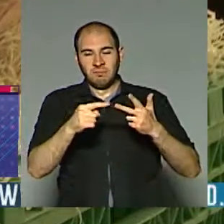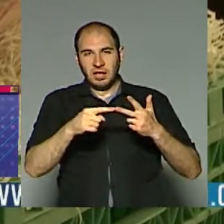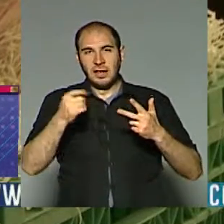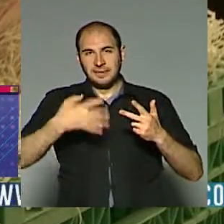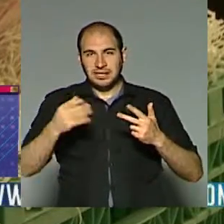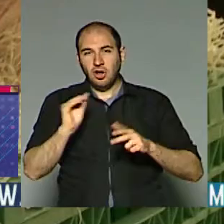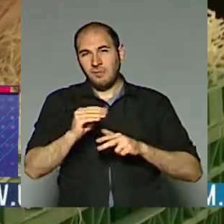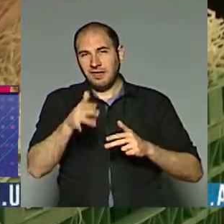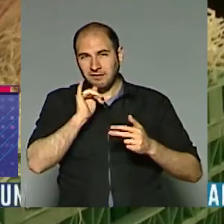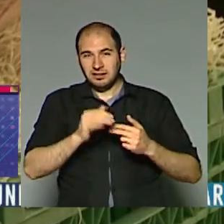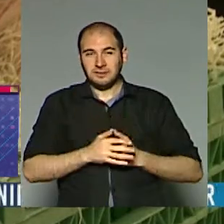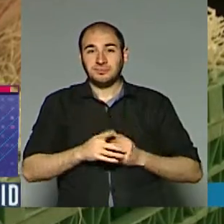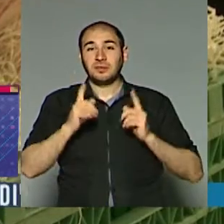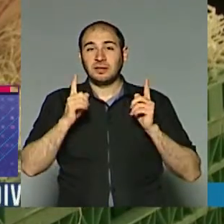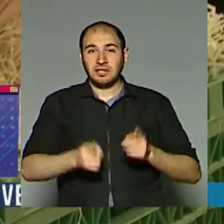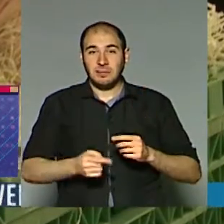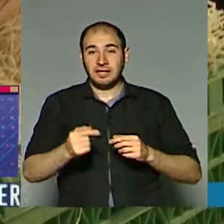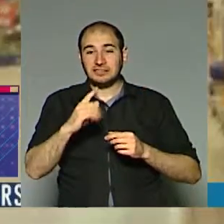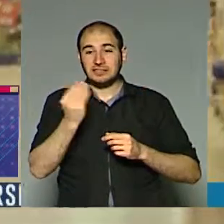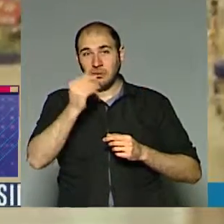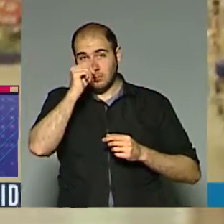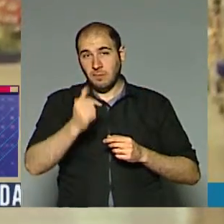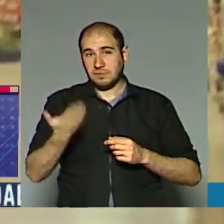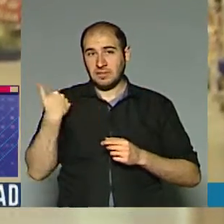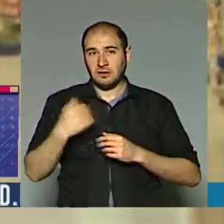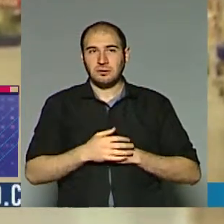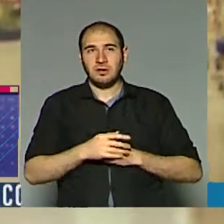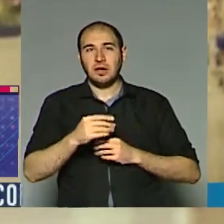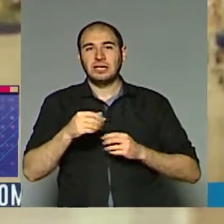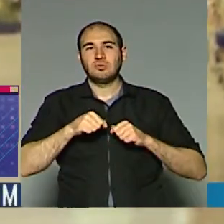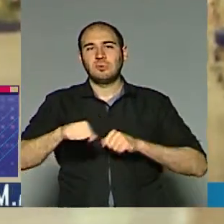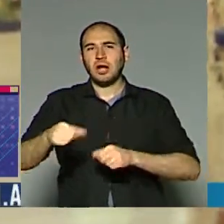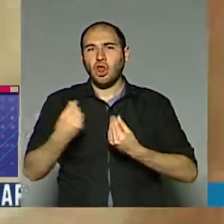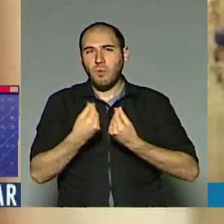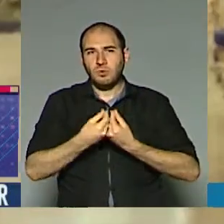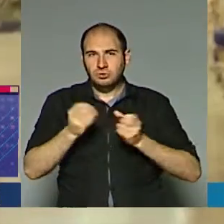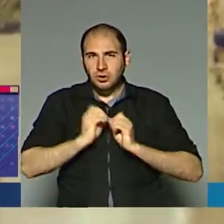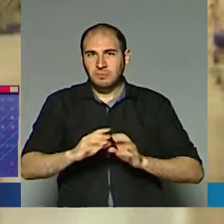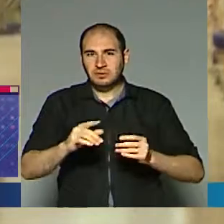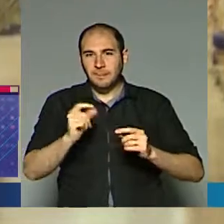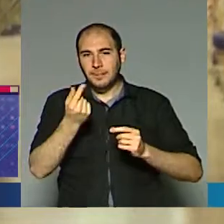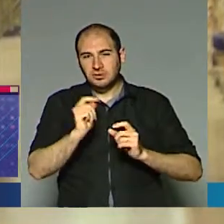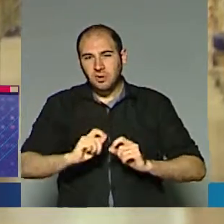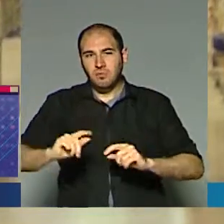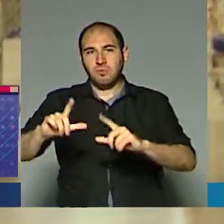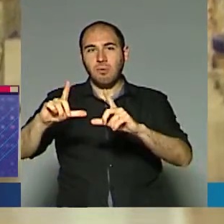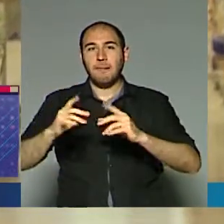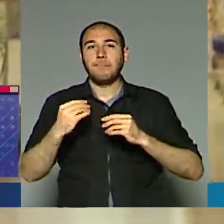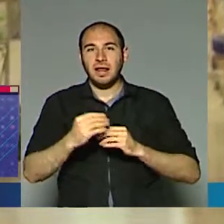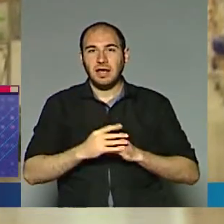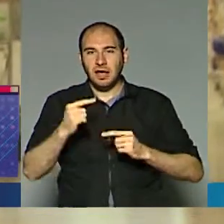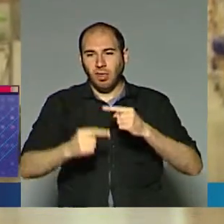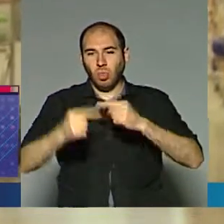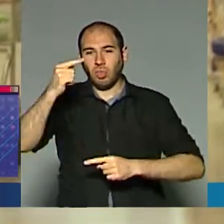particular. Y no sorprende que también el fin de semana pasado la mayoría de los hipermercados empezaron a reacomodar sus precios para no